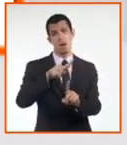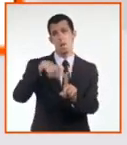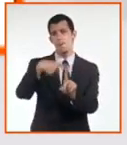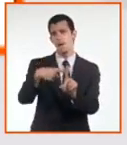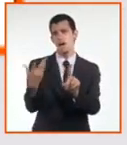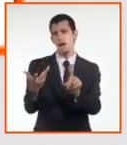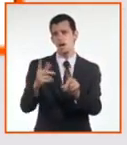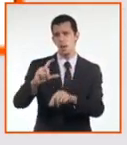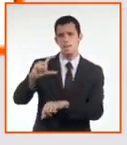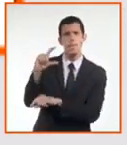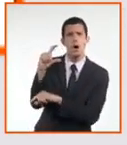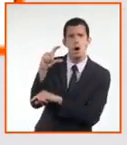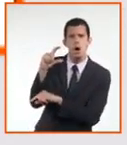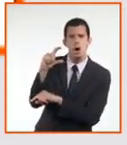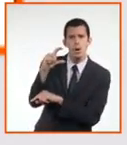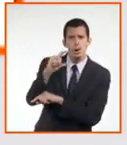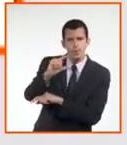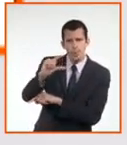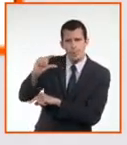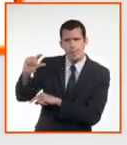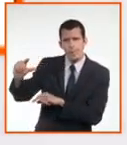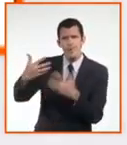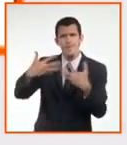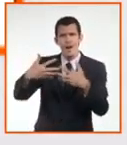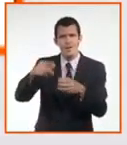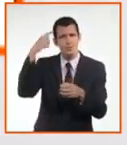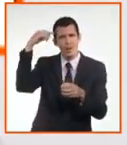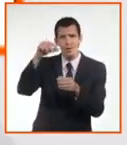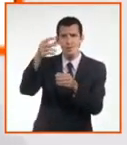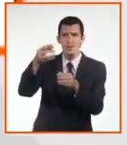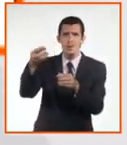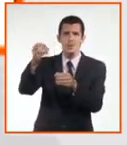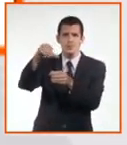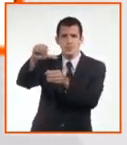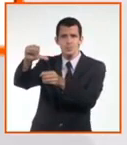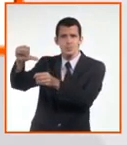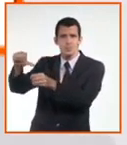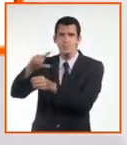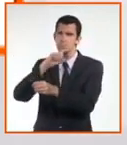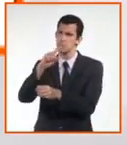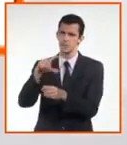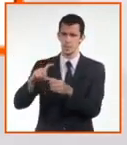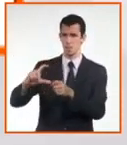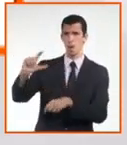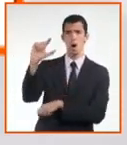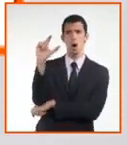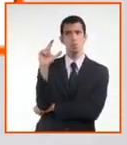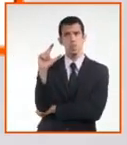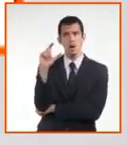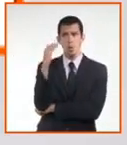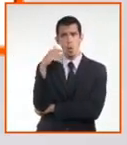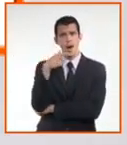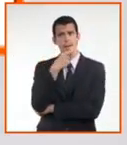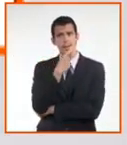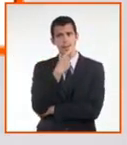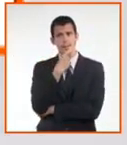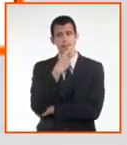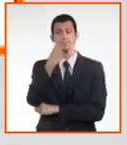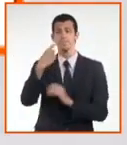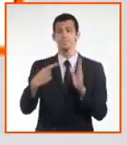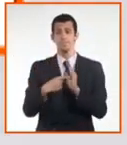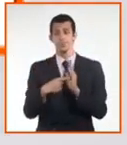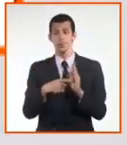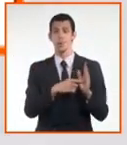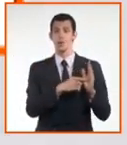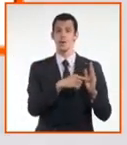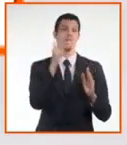en el enalapril los meses de febrero hasta mayo tuvimos porque el enalapril se